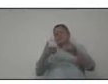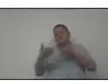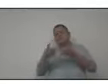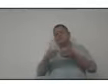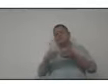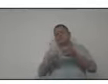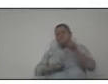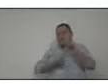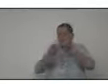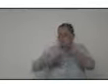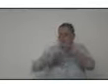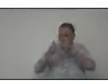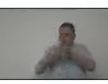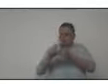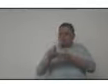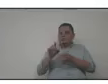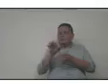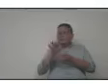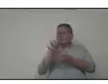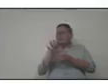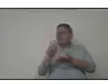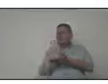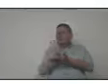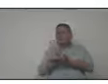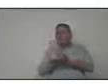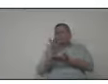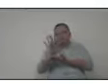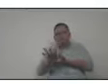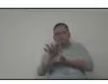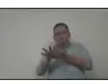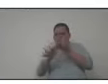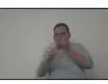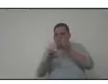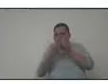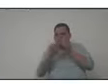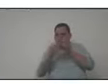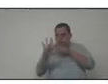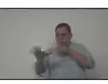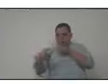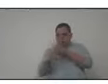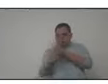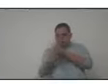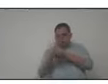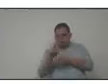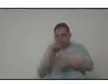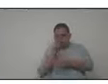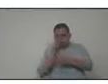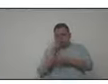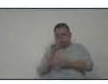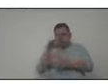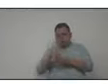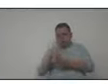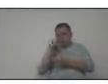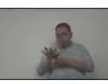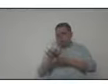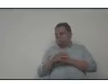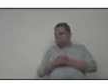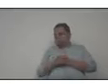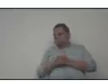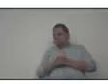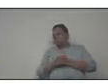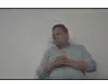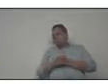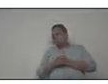ayudar económicamente a la economía del departamento de Casanare y es darle a todas instituciones que